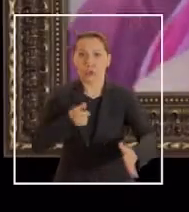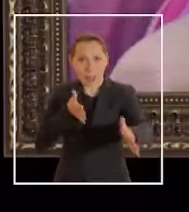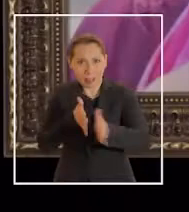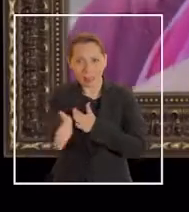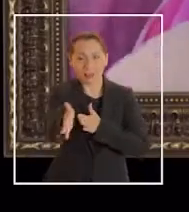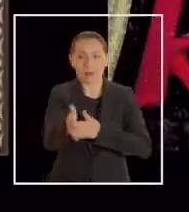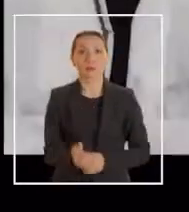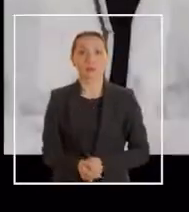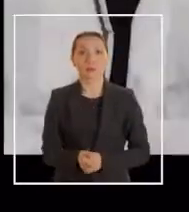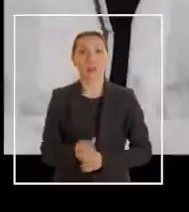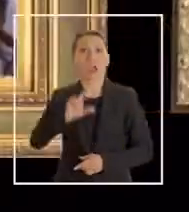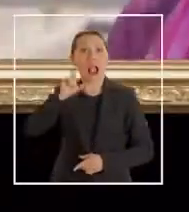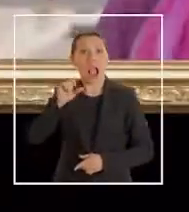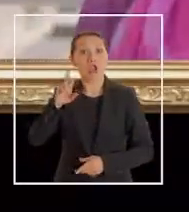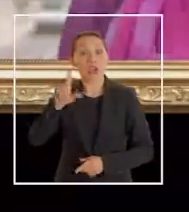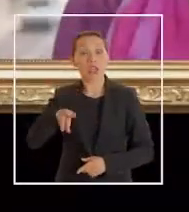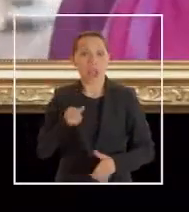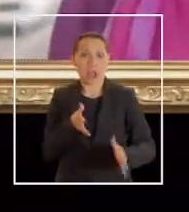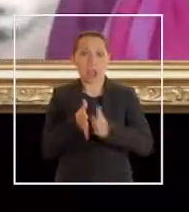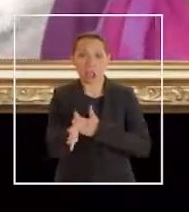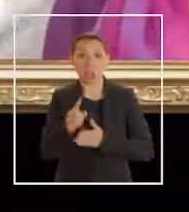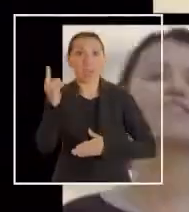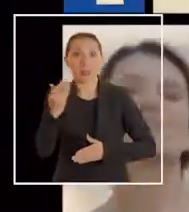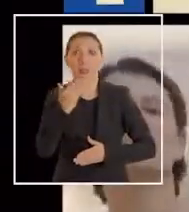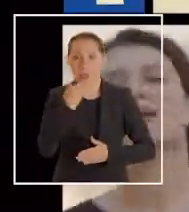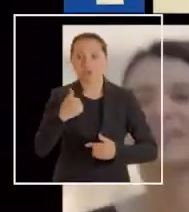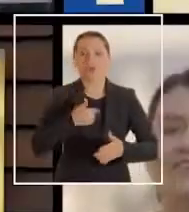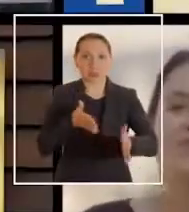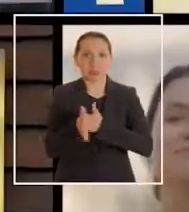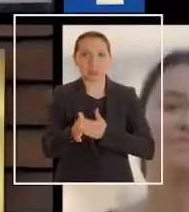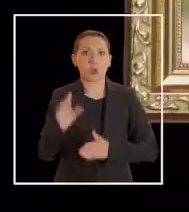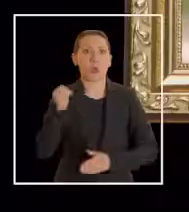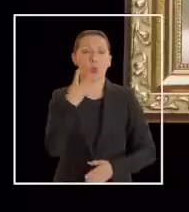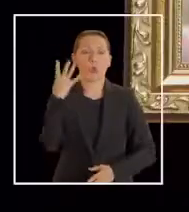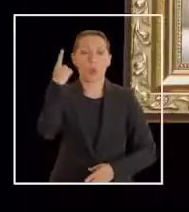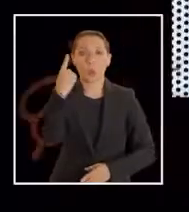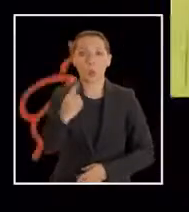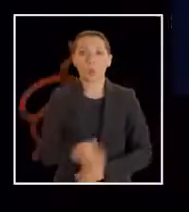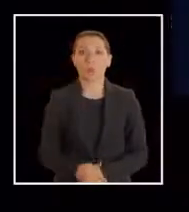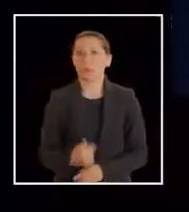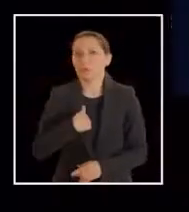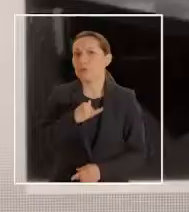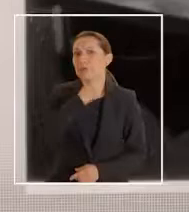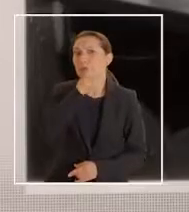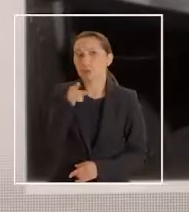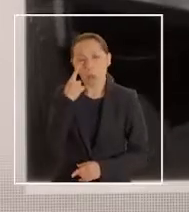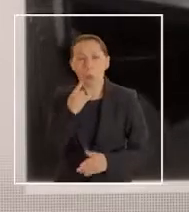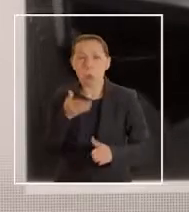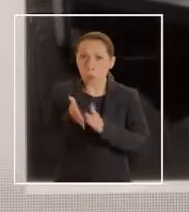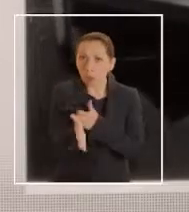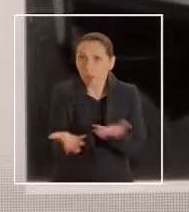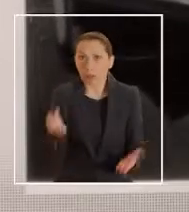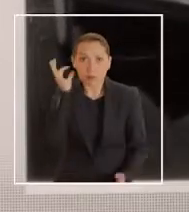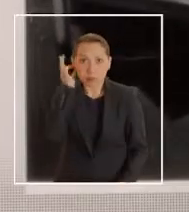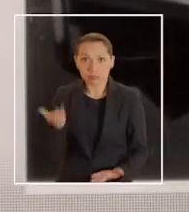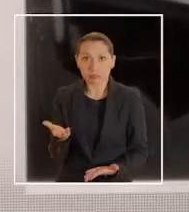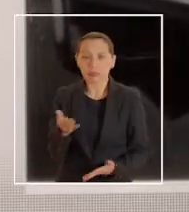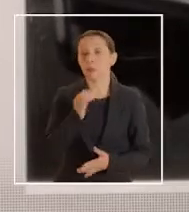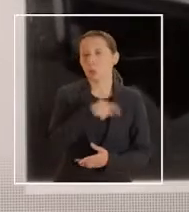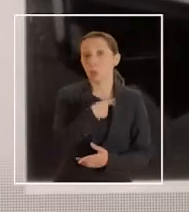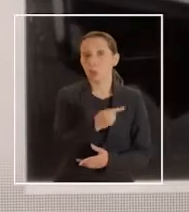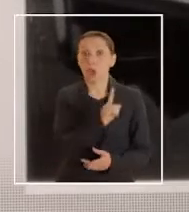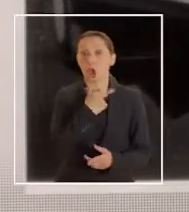atrevo, yo me atrevo, yo me atrevo. Carolina se atreve, yo me atrevo, es la número uno. Yo no sé por qué no te atreví,